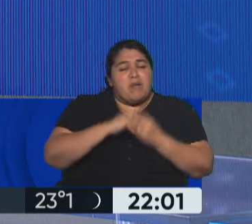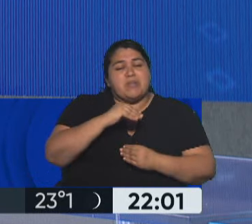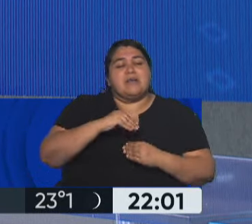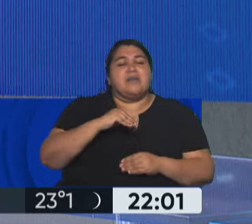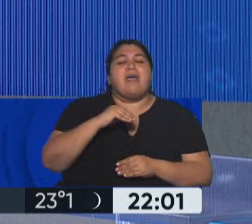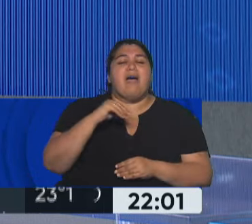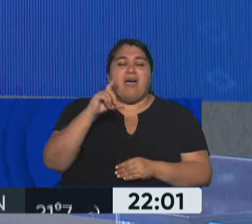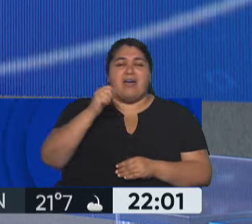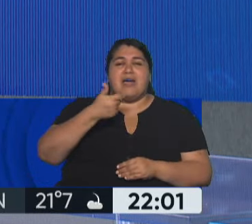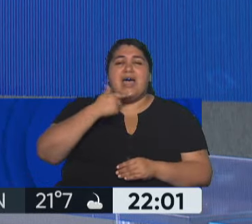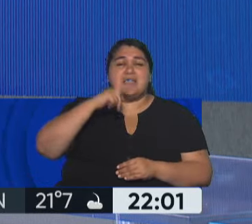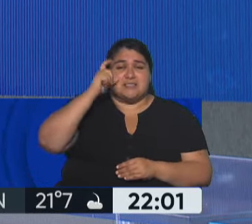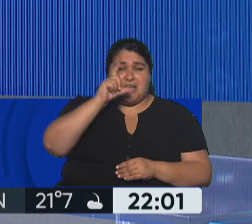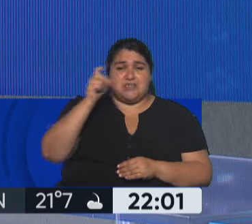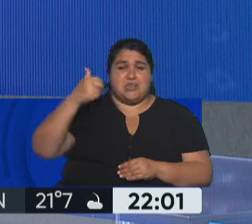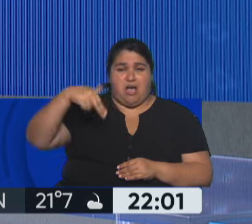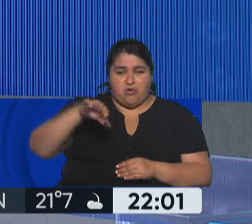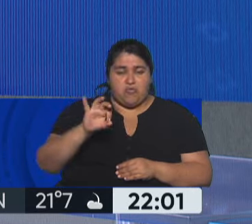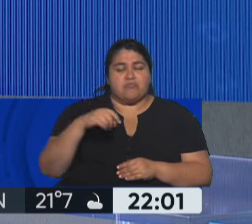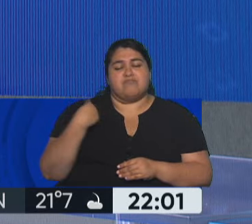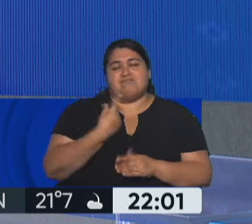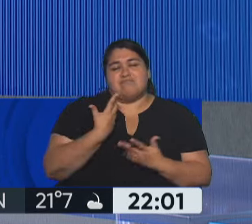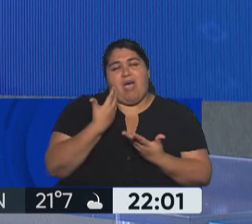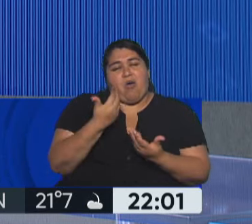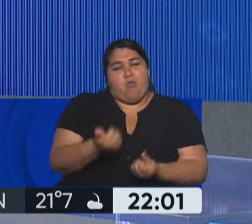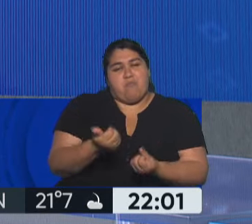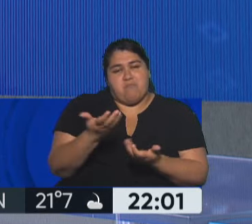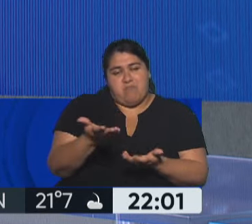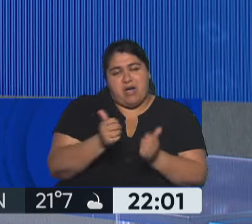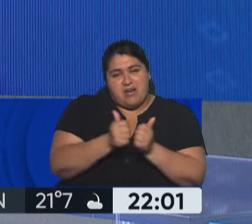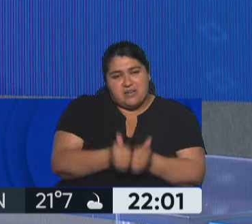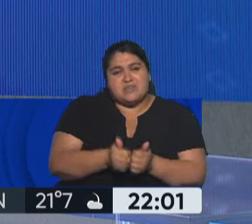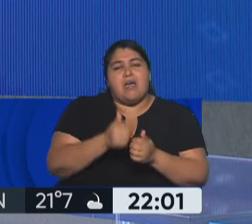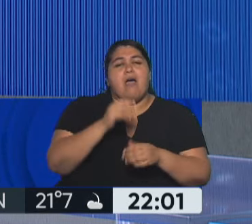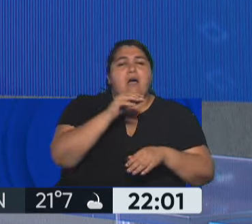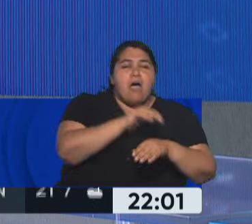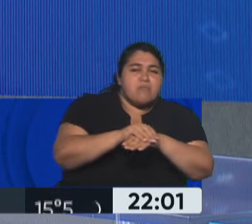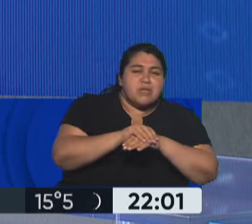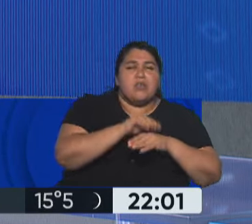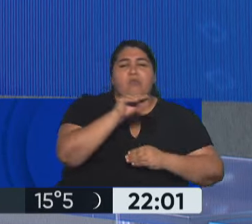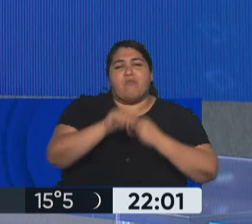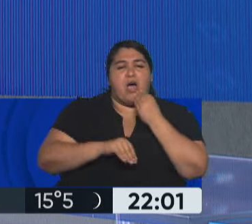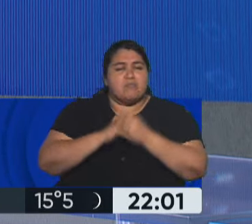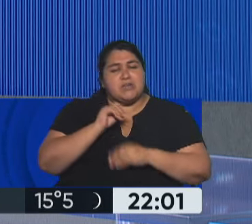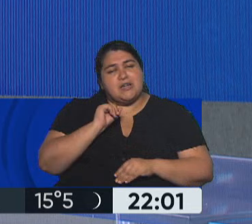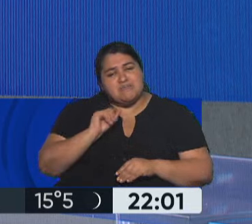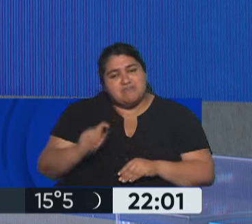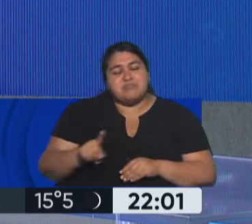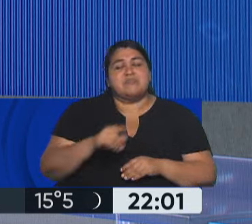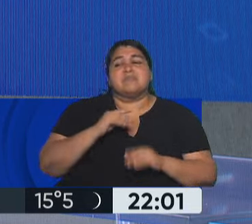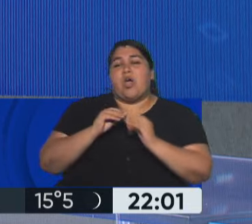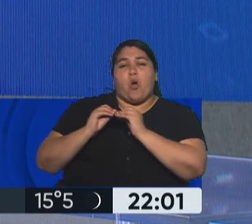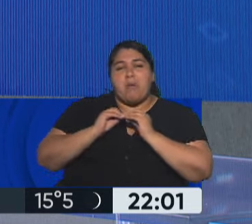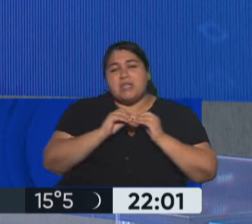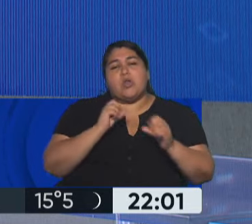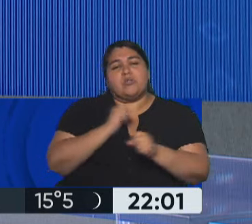Manuel Castellanos, y lo acompañamos a todos ellos, a familiares y amigos, y también un montón de compañeros de trabajo